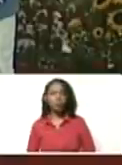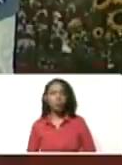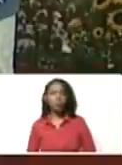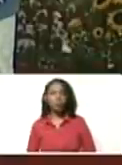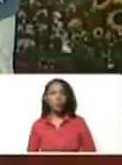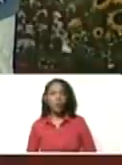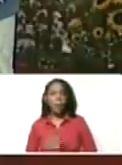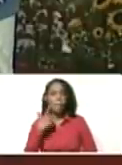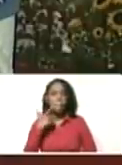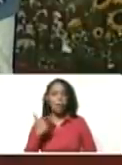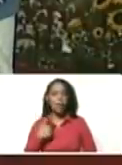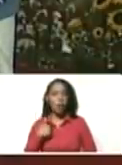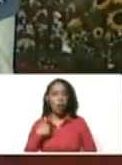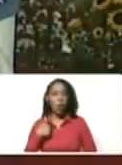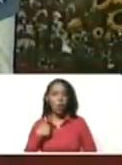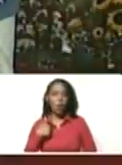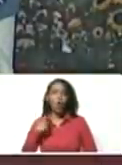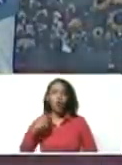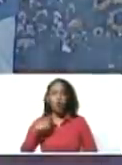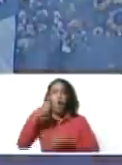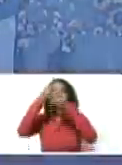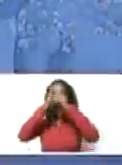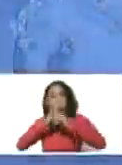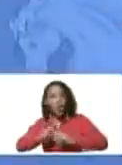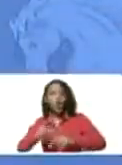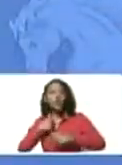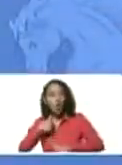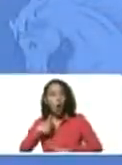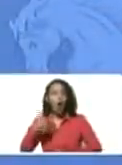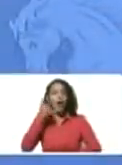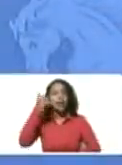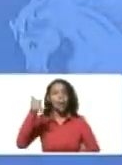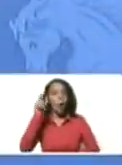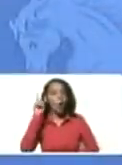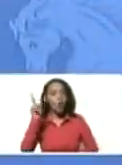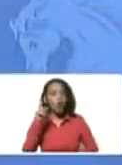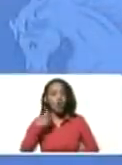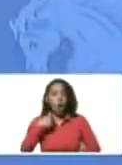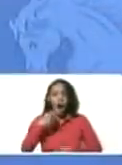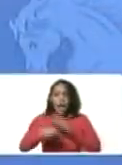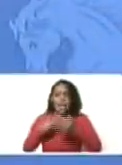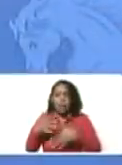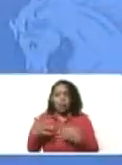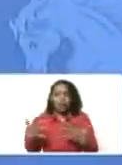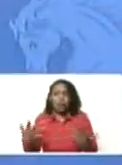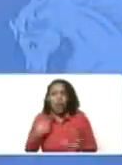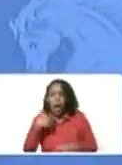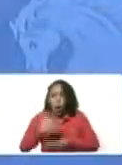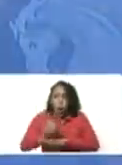Y me dijo: que debo el honor, presidente, de ser llamado por usted. ¿Qué hice?